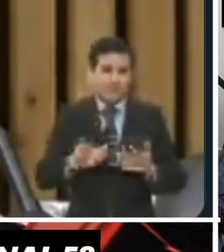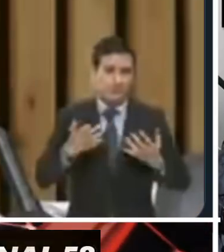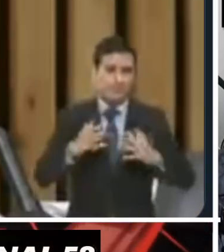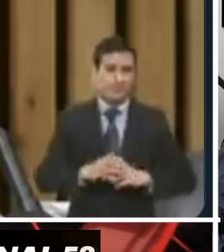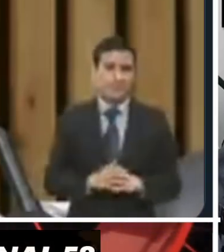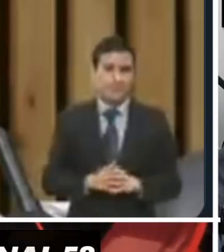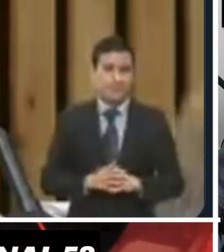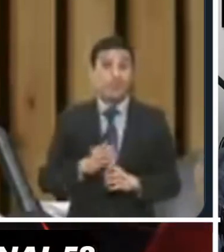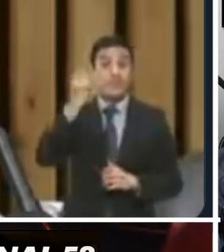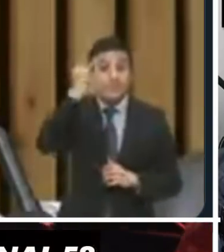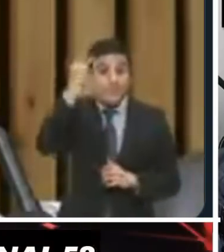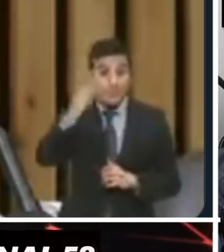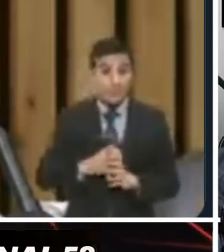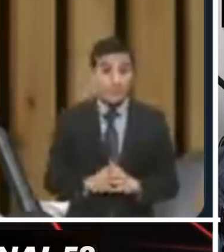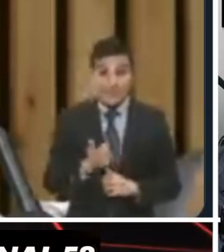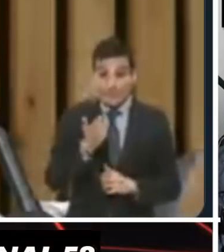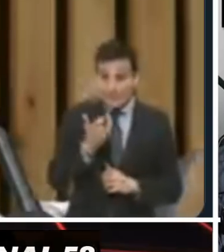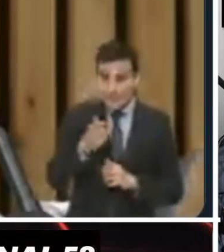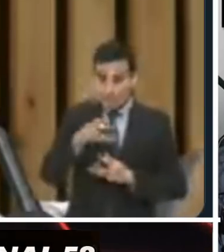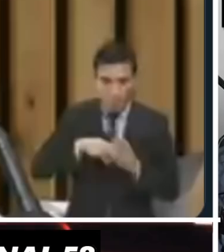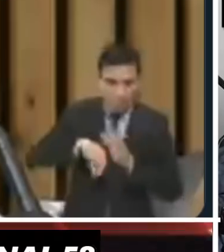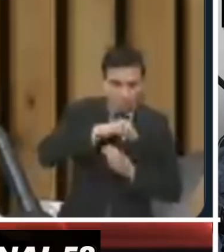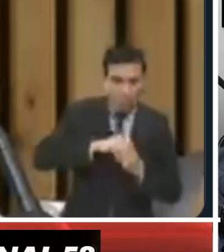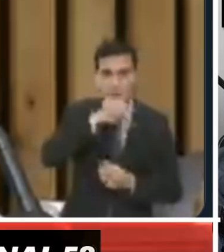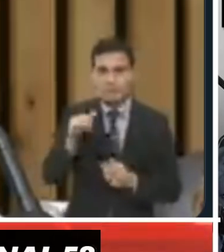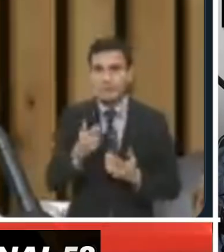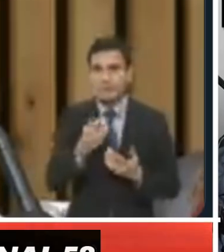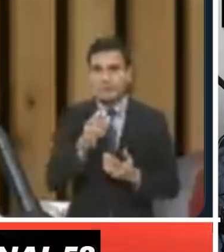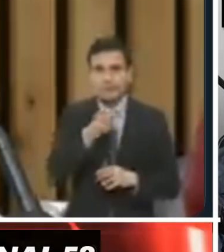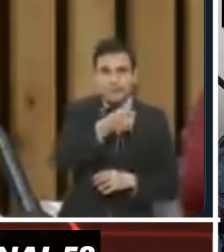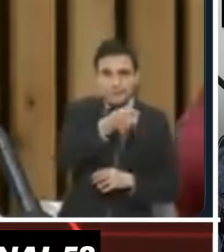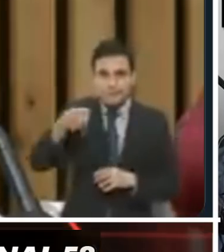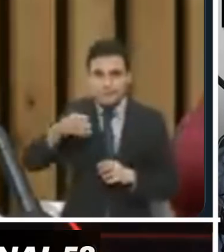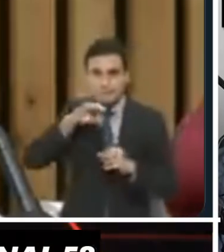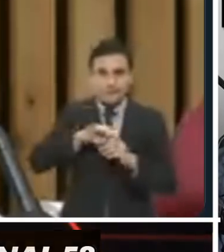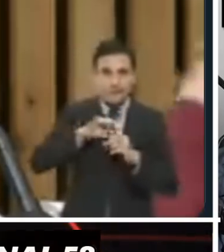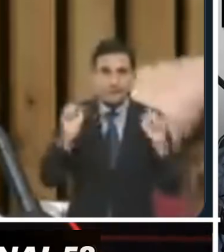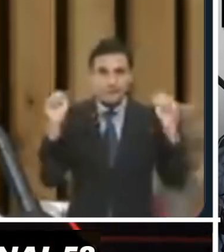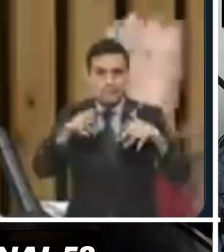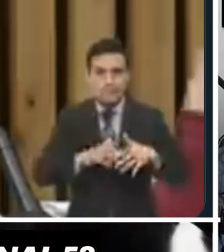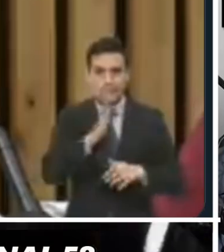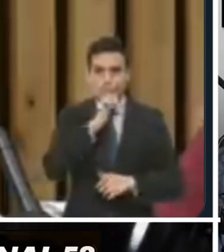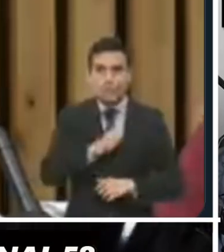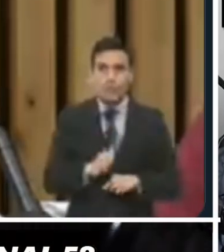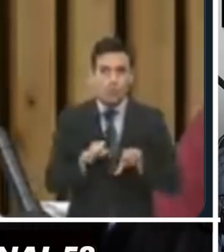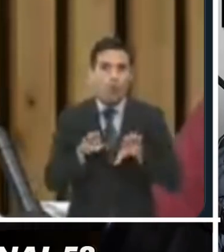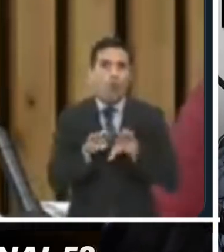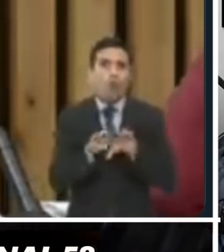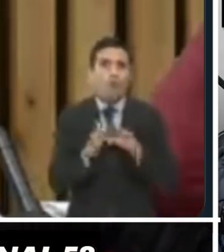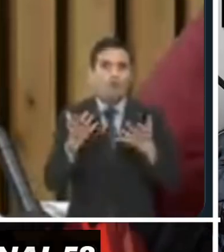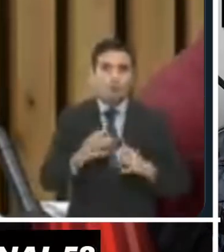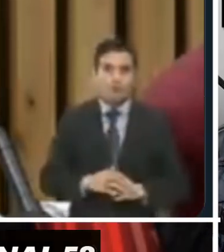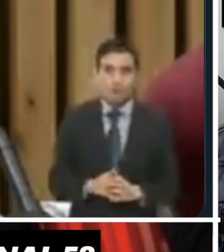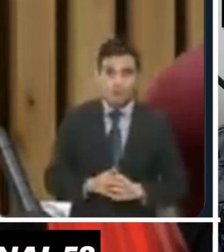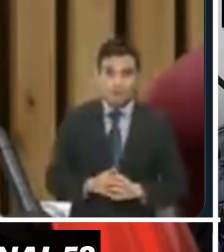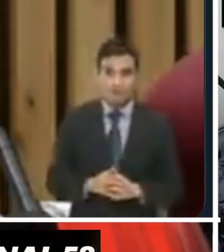eso no quieren esta revocación. Saben que es imposible sacar al presidente López Obrador. Amigos y amigas, vamos a